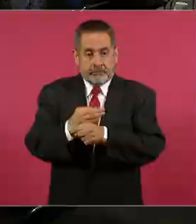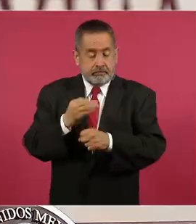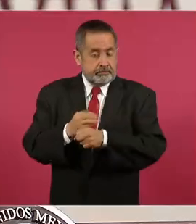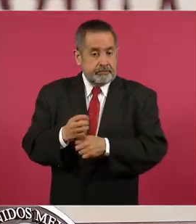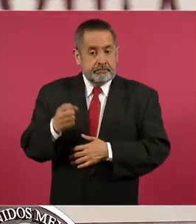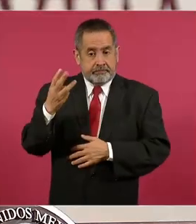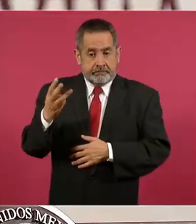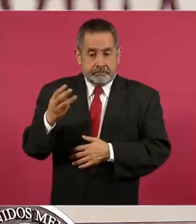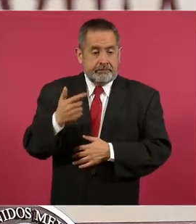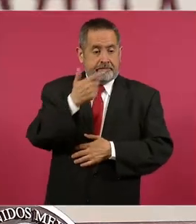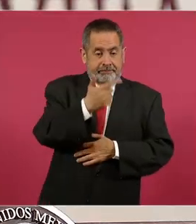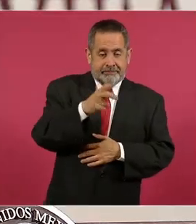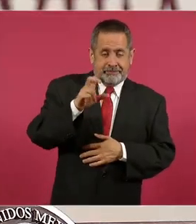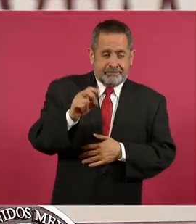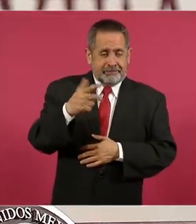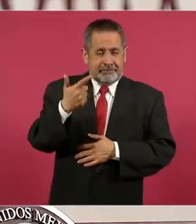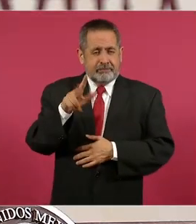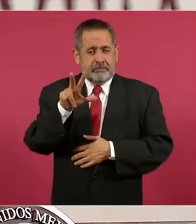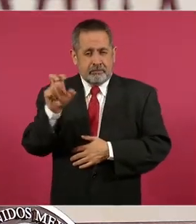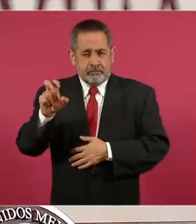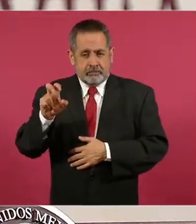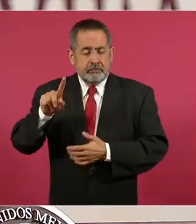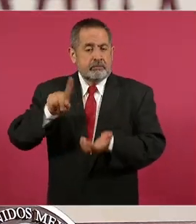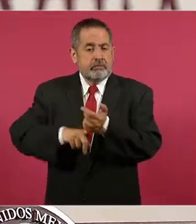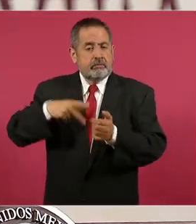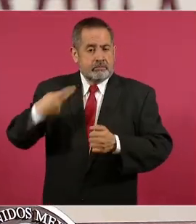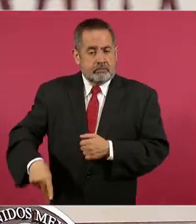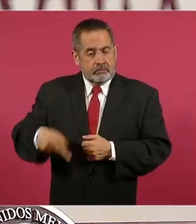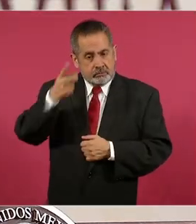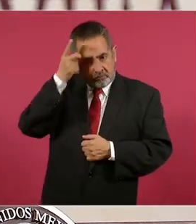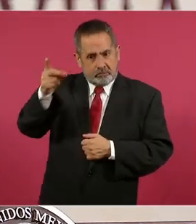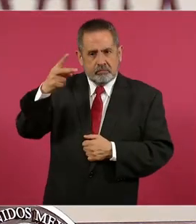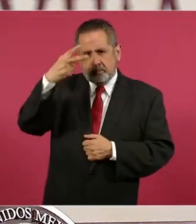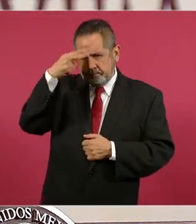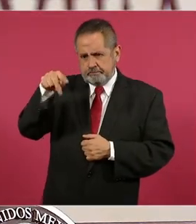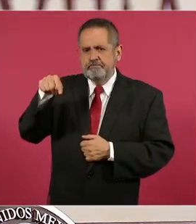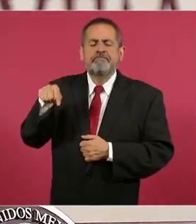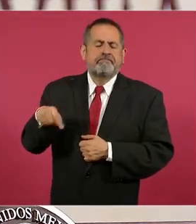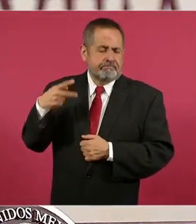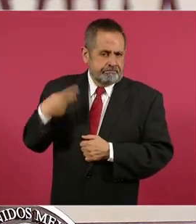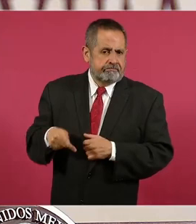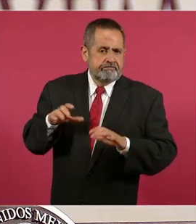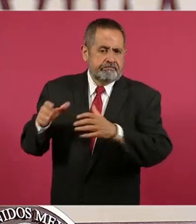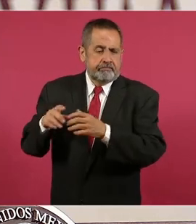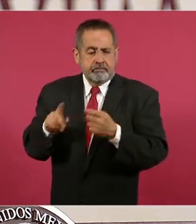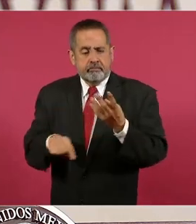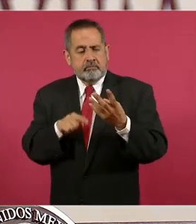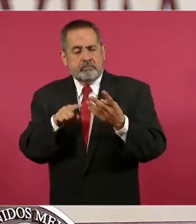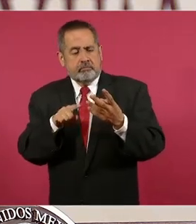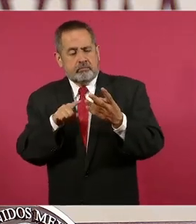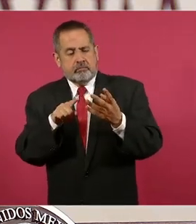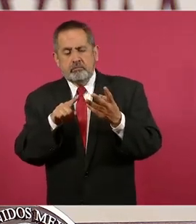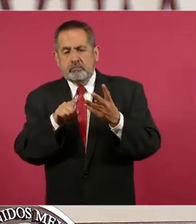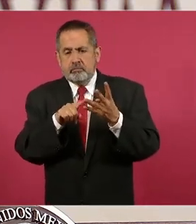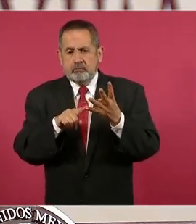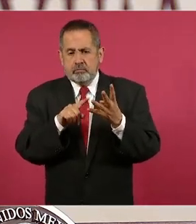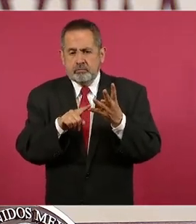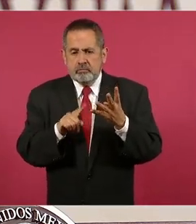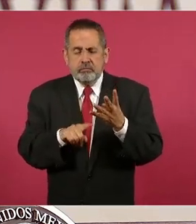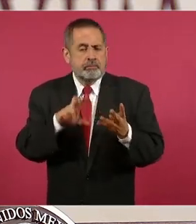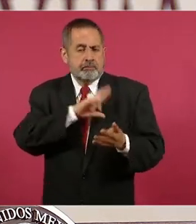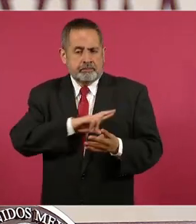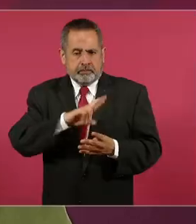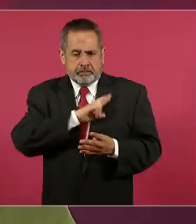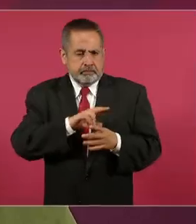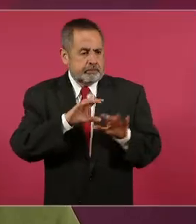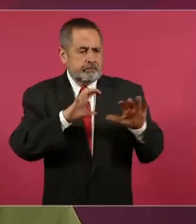los tres 737-800 son propiedad del Estado mexicano, y los otros dos son rentados